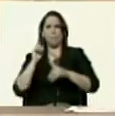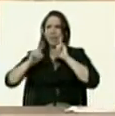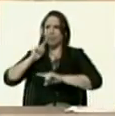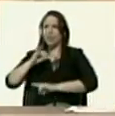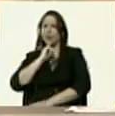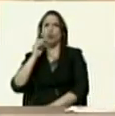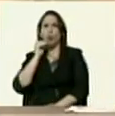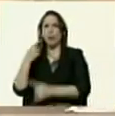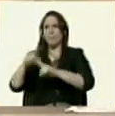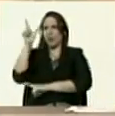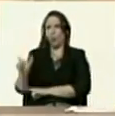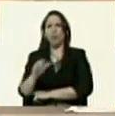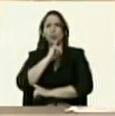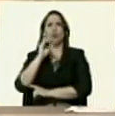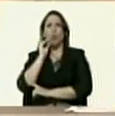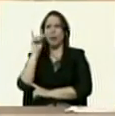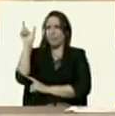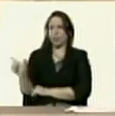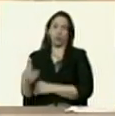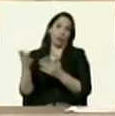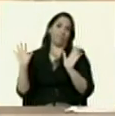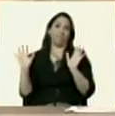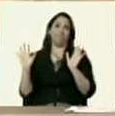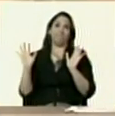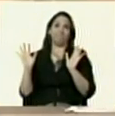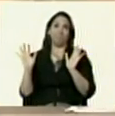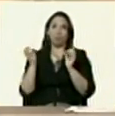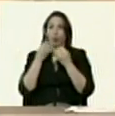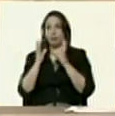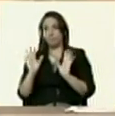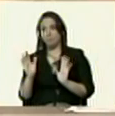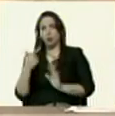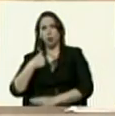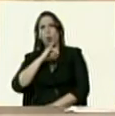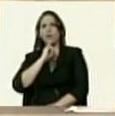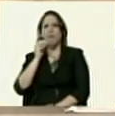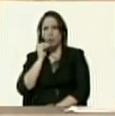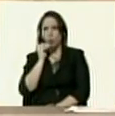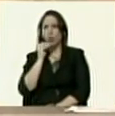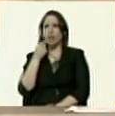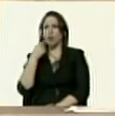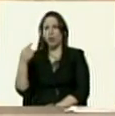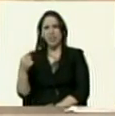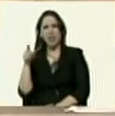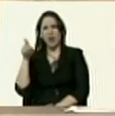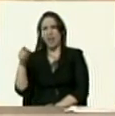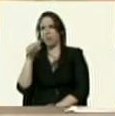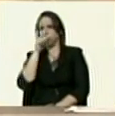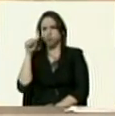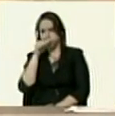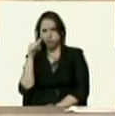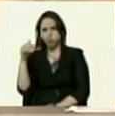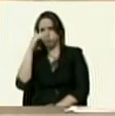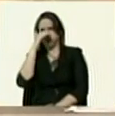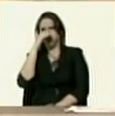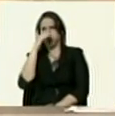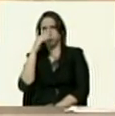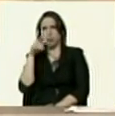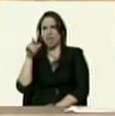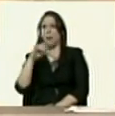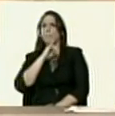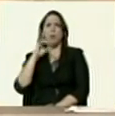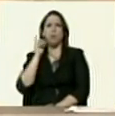Pero Duque es un personaje, pues. Yo a Duque le he dicho en varias oportunidades que es paramilitar, narcotraficante, y él no